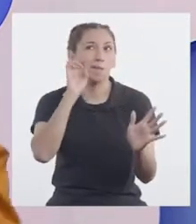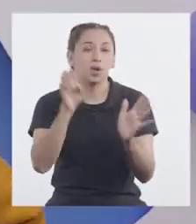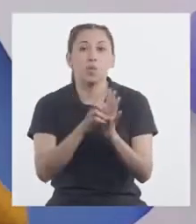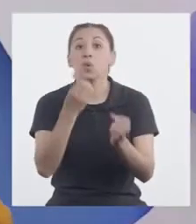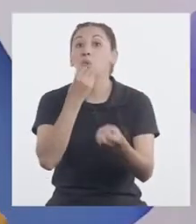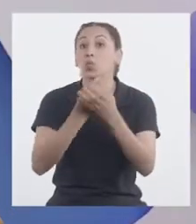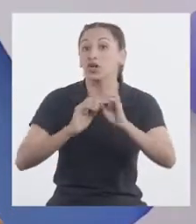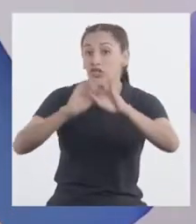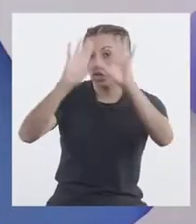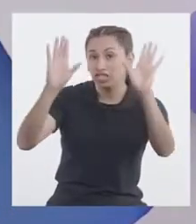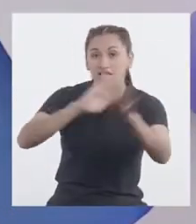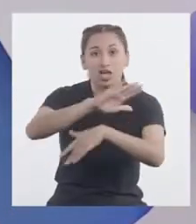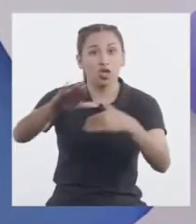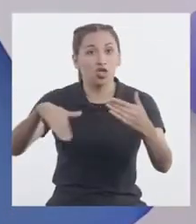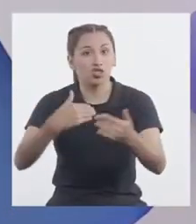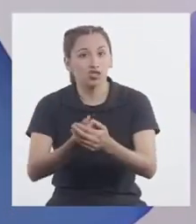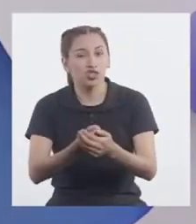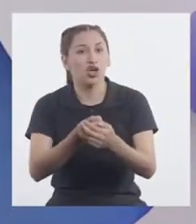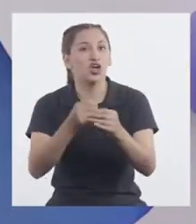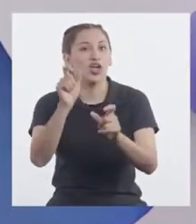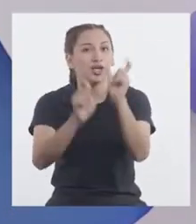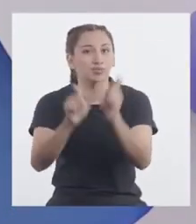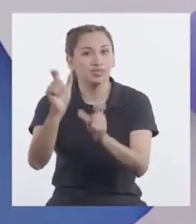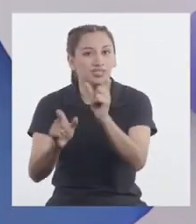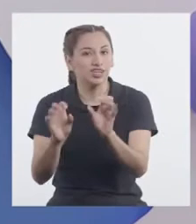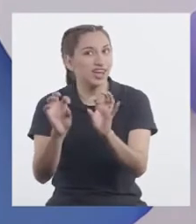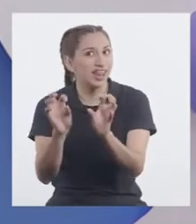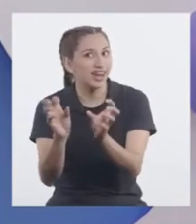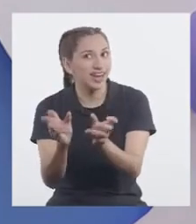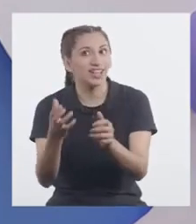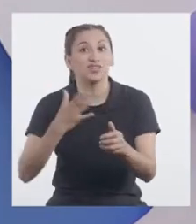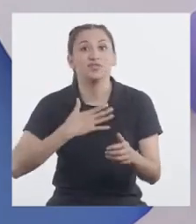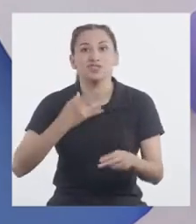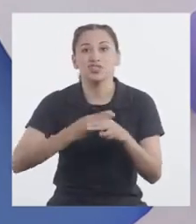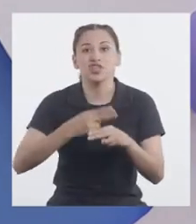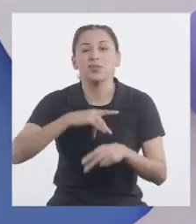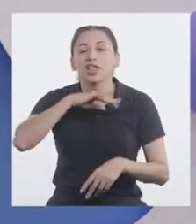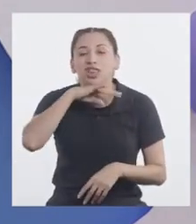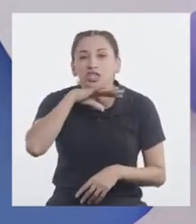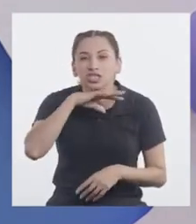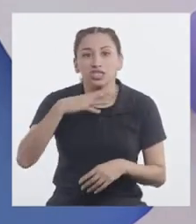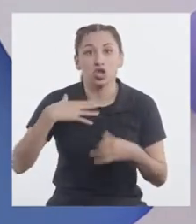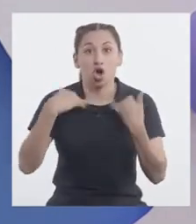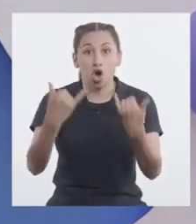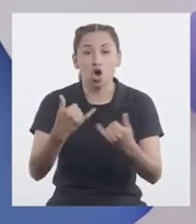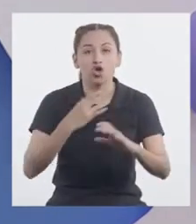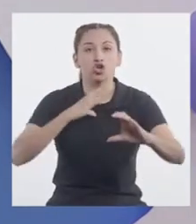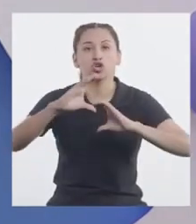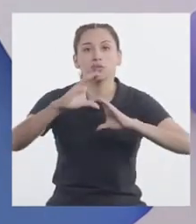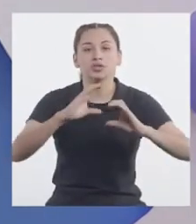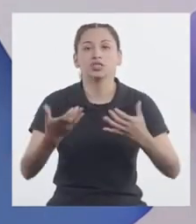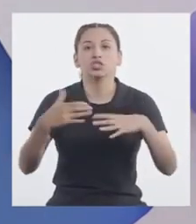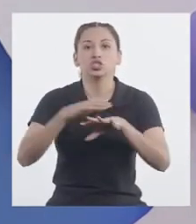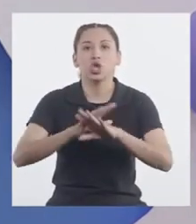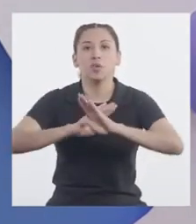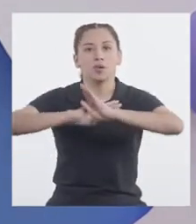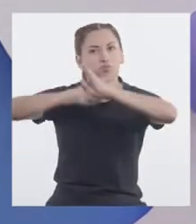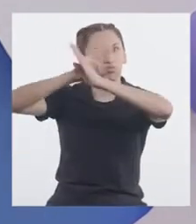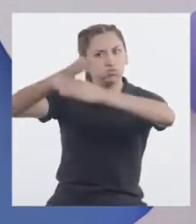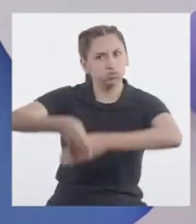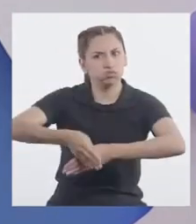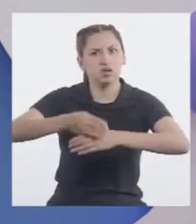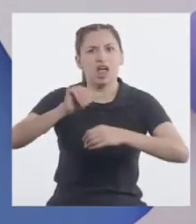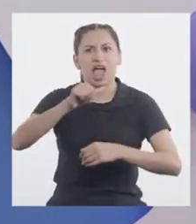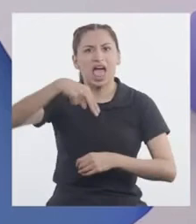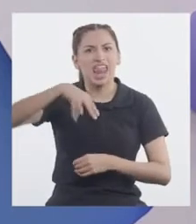como: buenos días, queridas y queridos radio oyentes. Yo soy Tocino y en el podcast de hoy hablaremos sobre las acciones preventivas